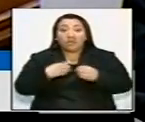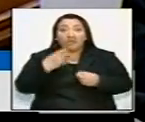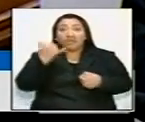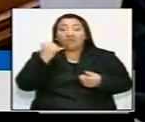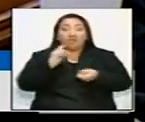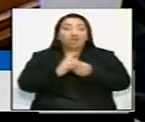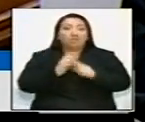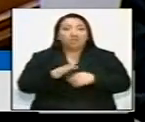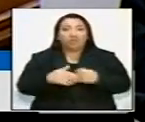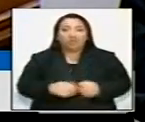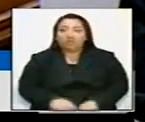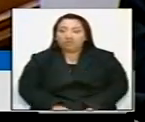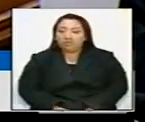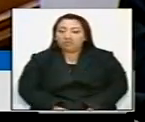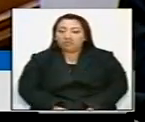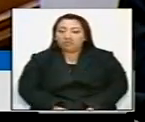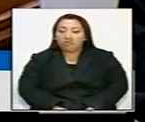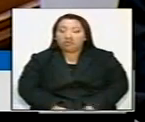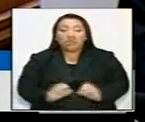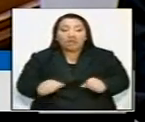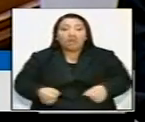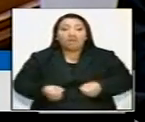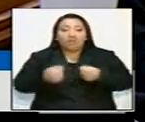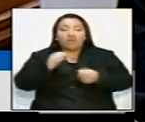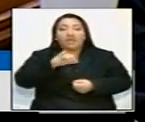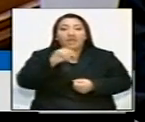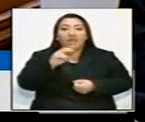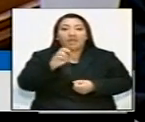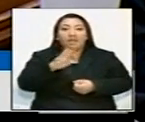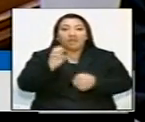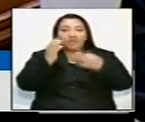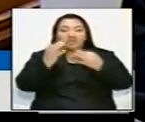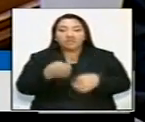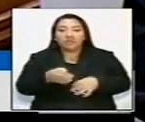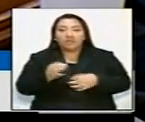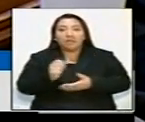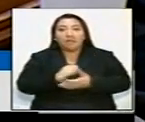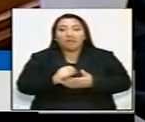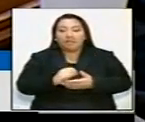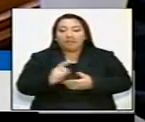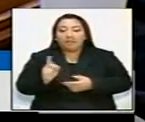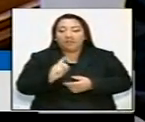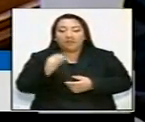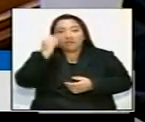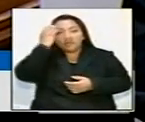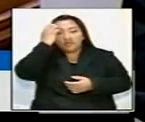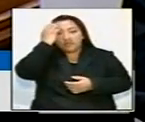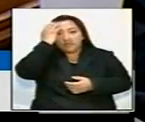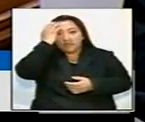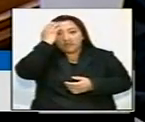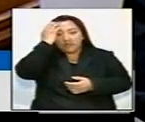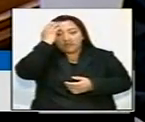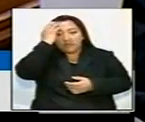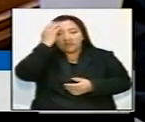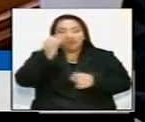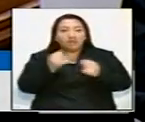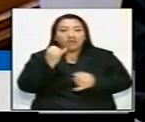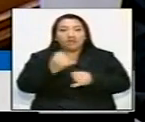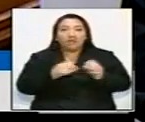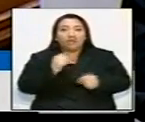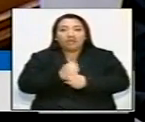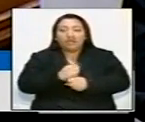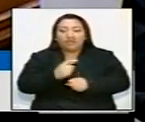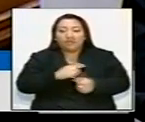Cambió totalmente. Quien hacía botas de GB y está dedicado a la pulpa de papel, obviamente no ha sido la gente que finalmente estaba en la línea de